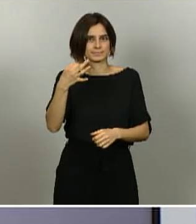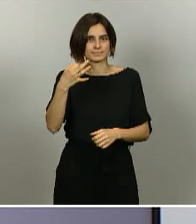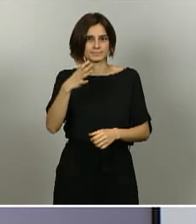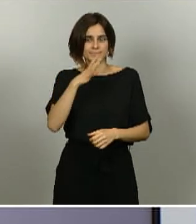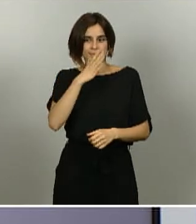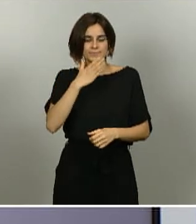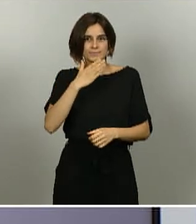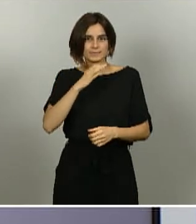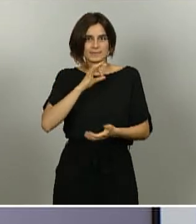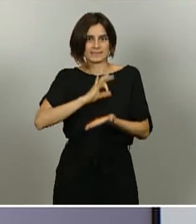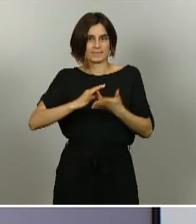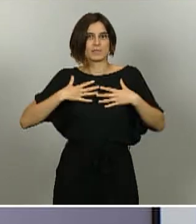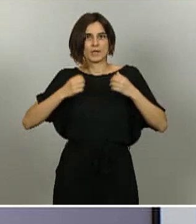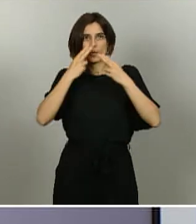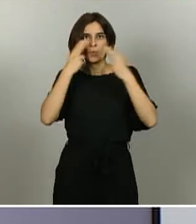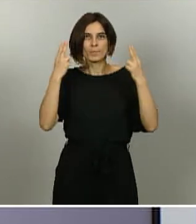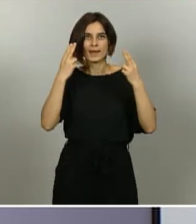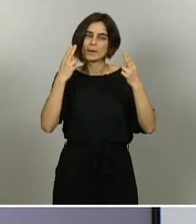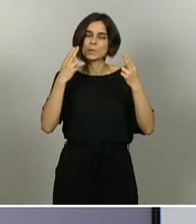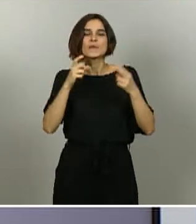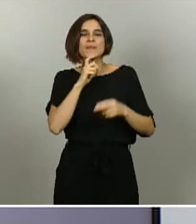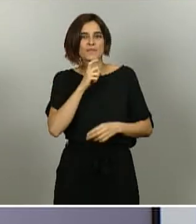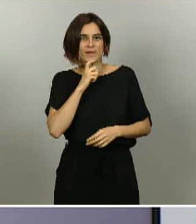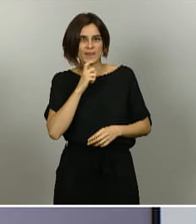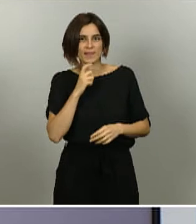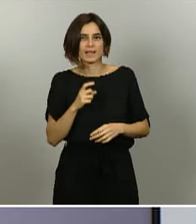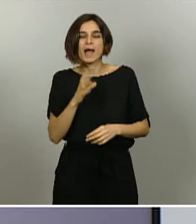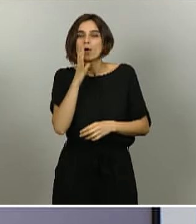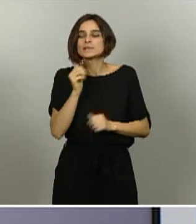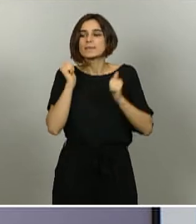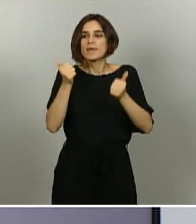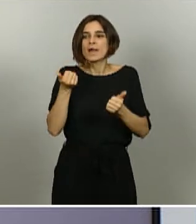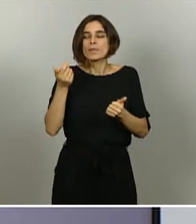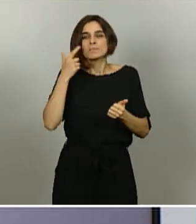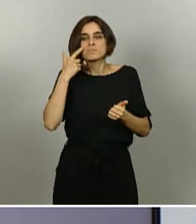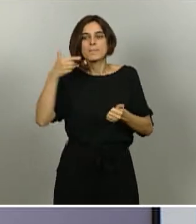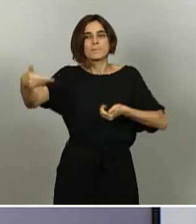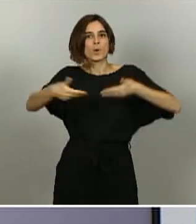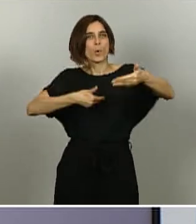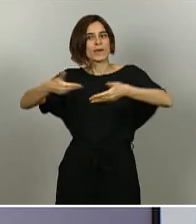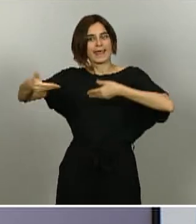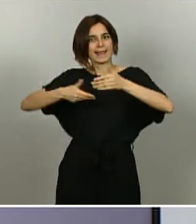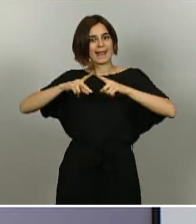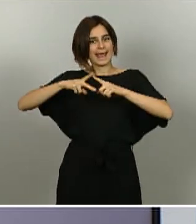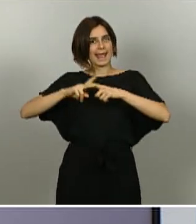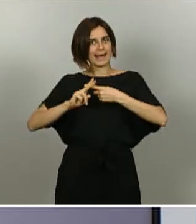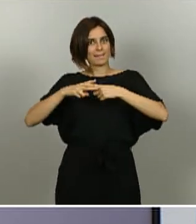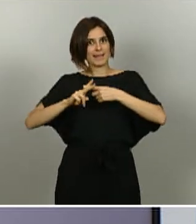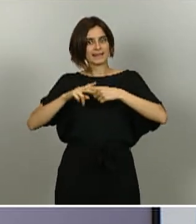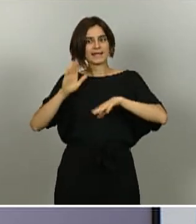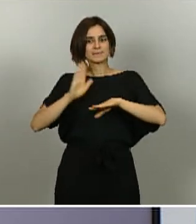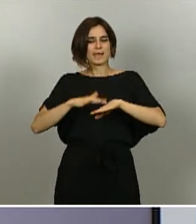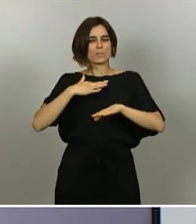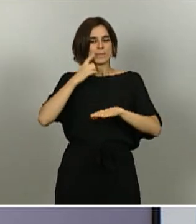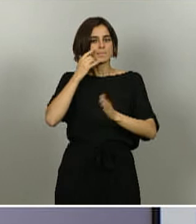es complicado. Ahora mismo se están empezando a proponer algunas de estas herramientas, a valorar posibles pruebas. No sé cuándo